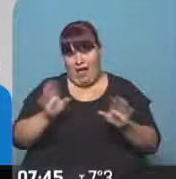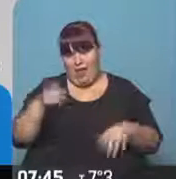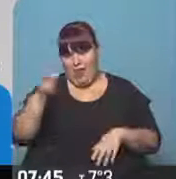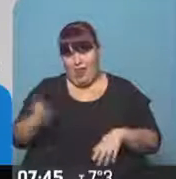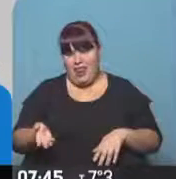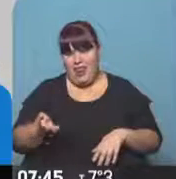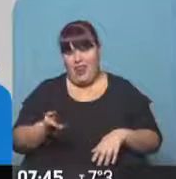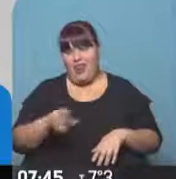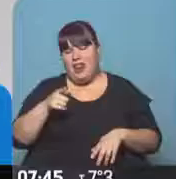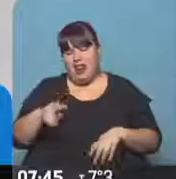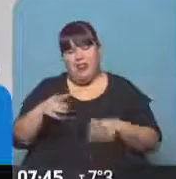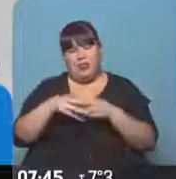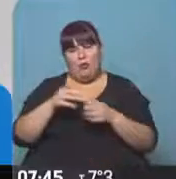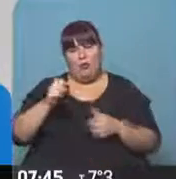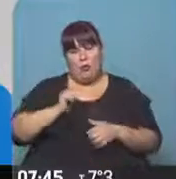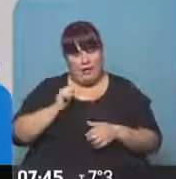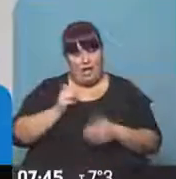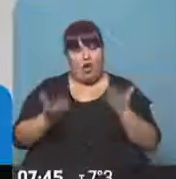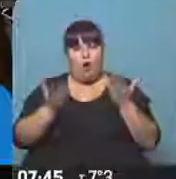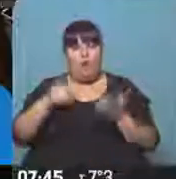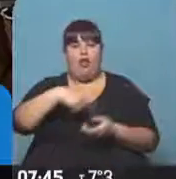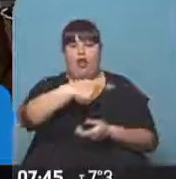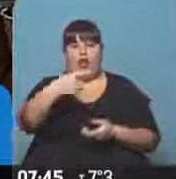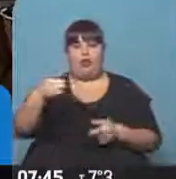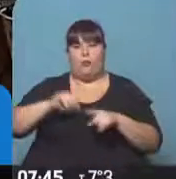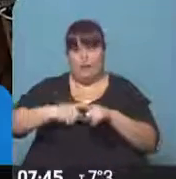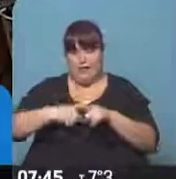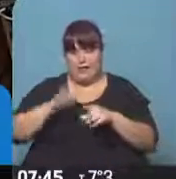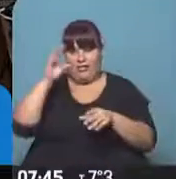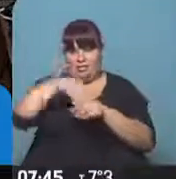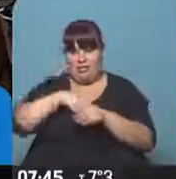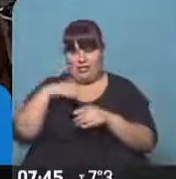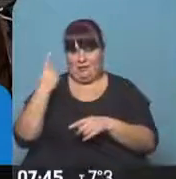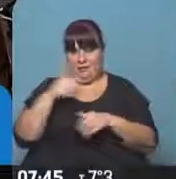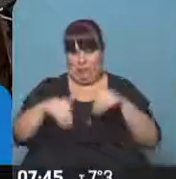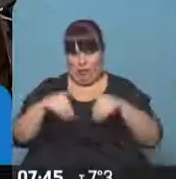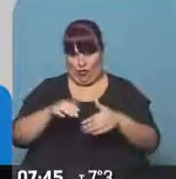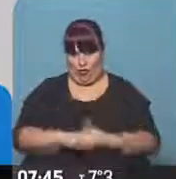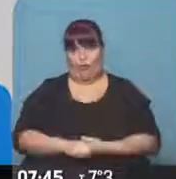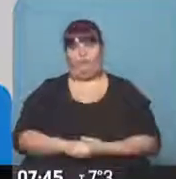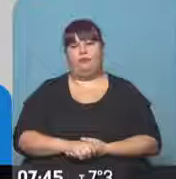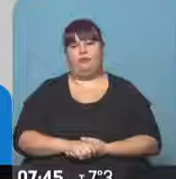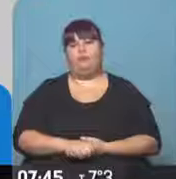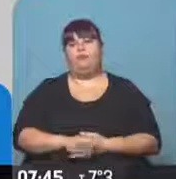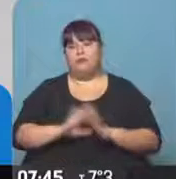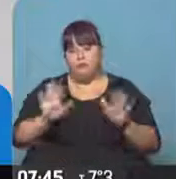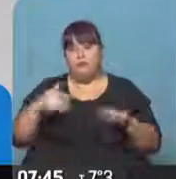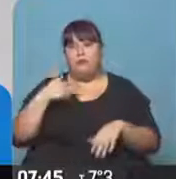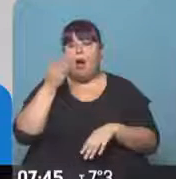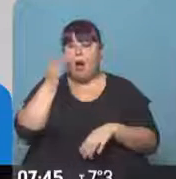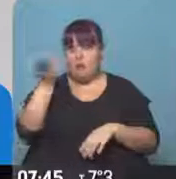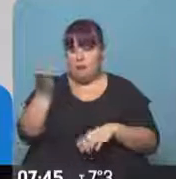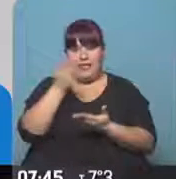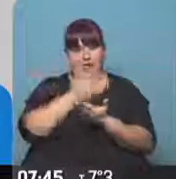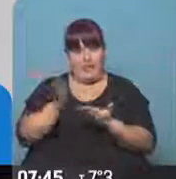predispone a esta fuerza respecto a alguna de las fuerzas políticas que participamos del comicio. Así que vamos a solicitar